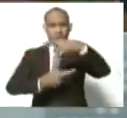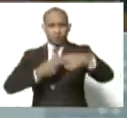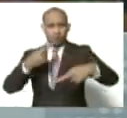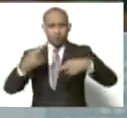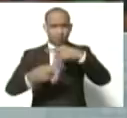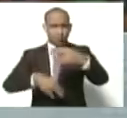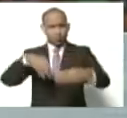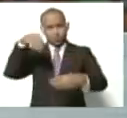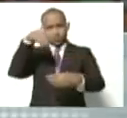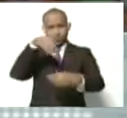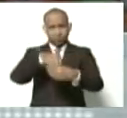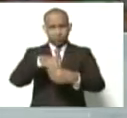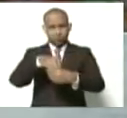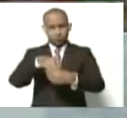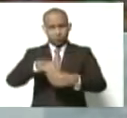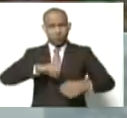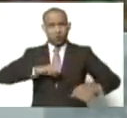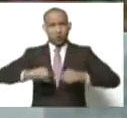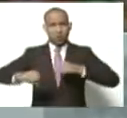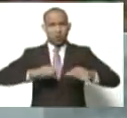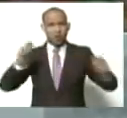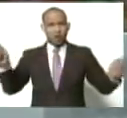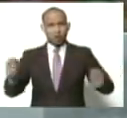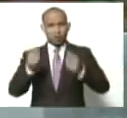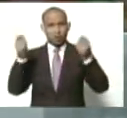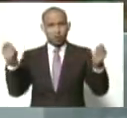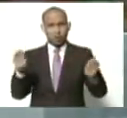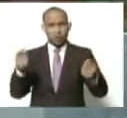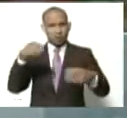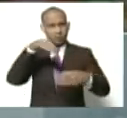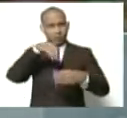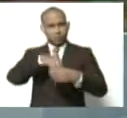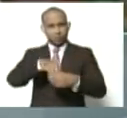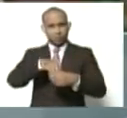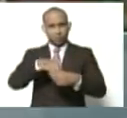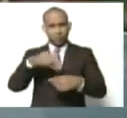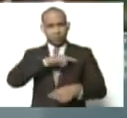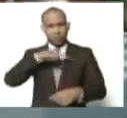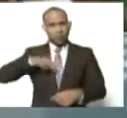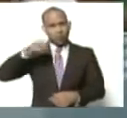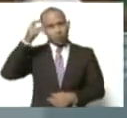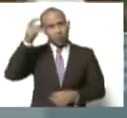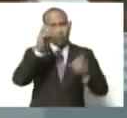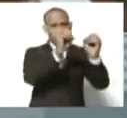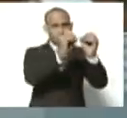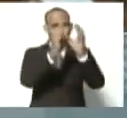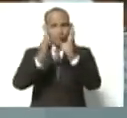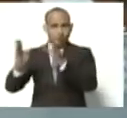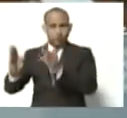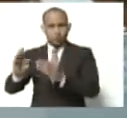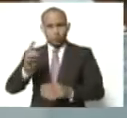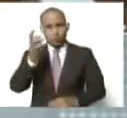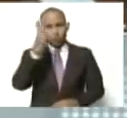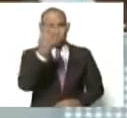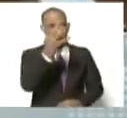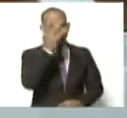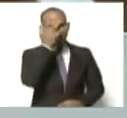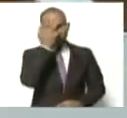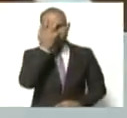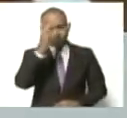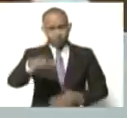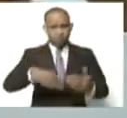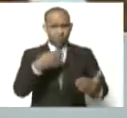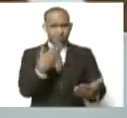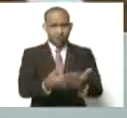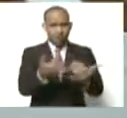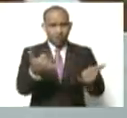en el seno del movimiento popular, en el seno de nuestro pueblo organizado. Desde el 4 de febrero que usted juramentó este equipo, nosotros